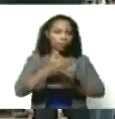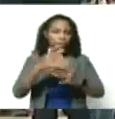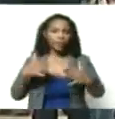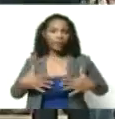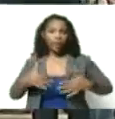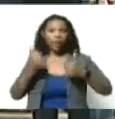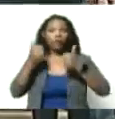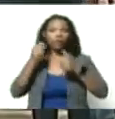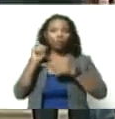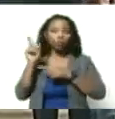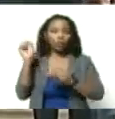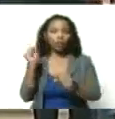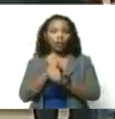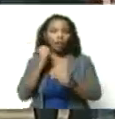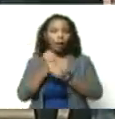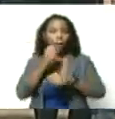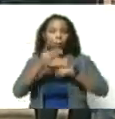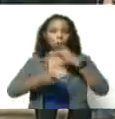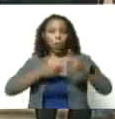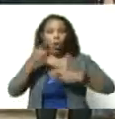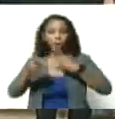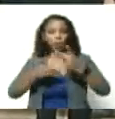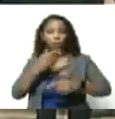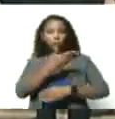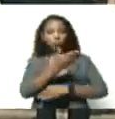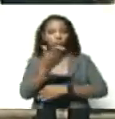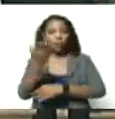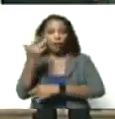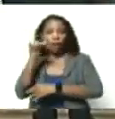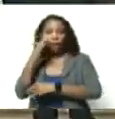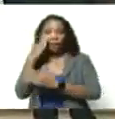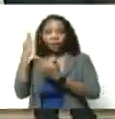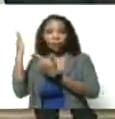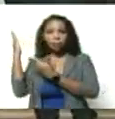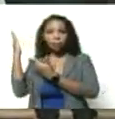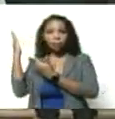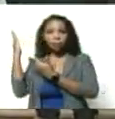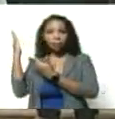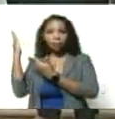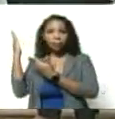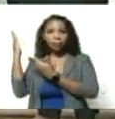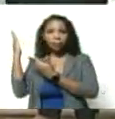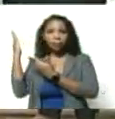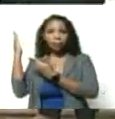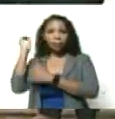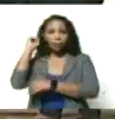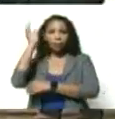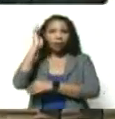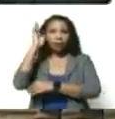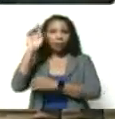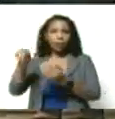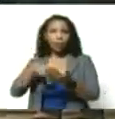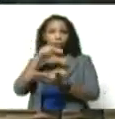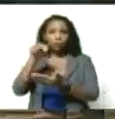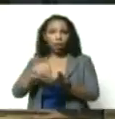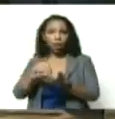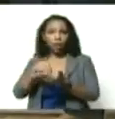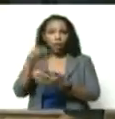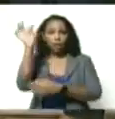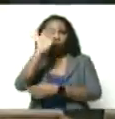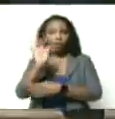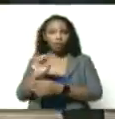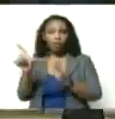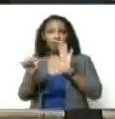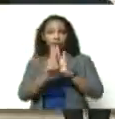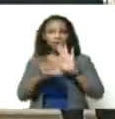rescatar su obra política. Tienen ustedes esta imagen desde el Palacio Federal Legislativo